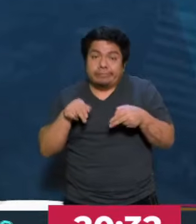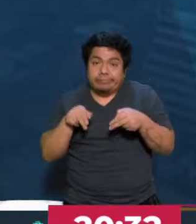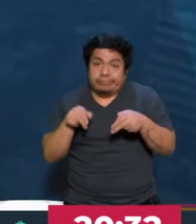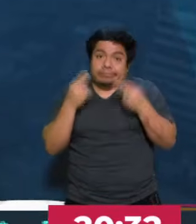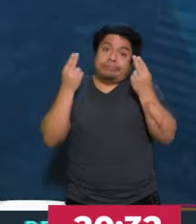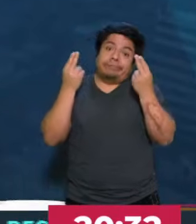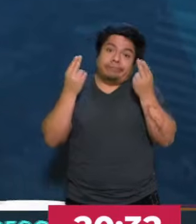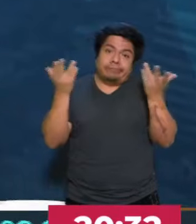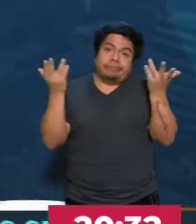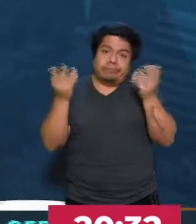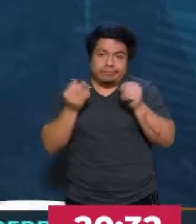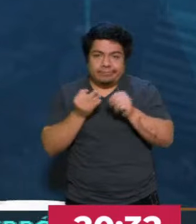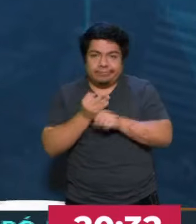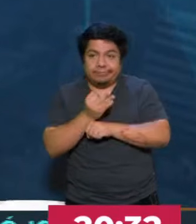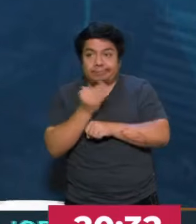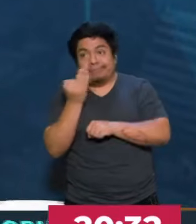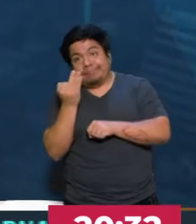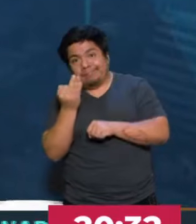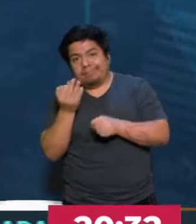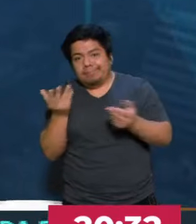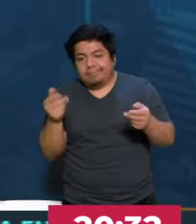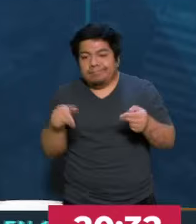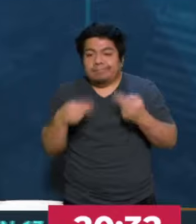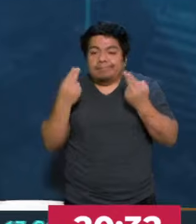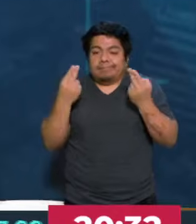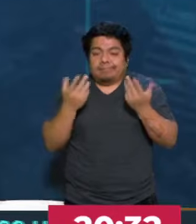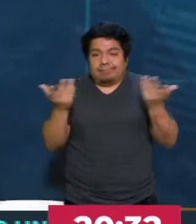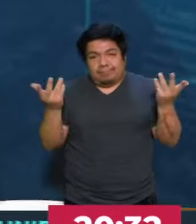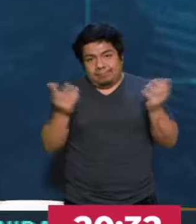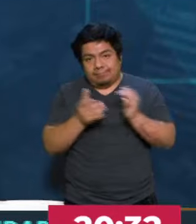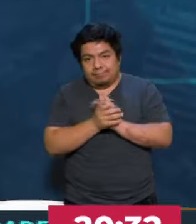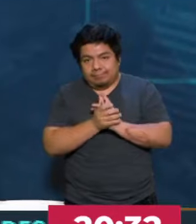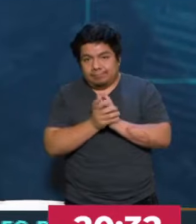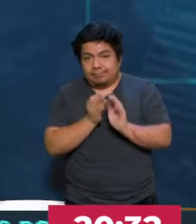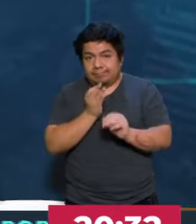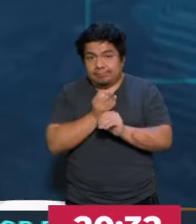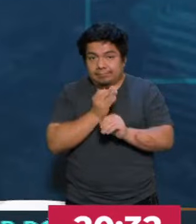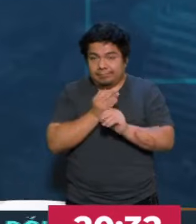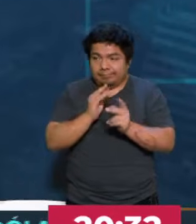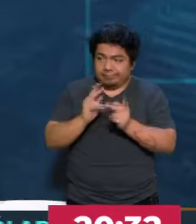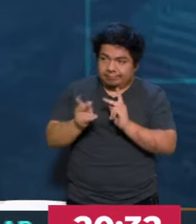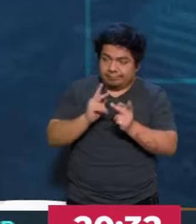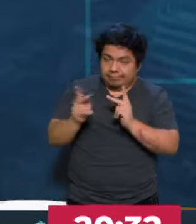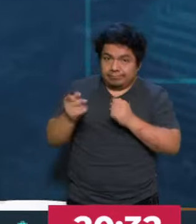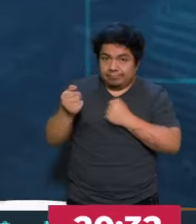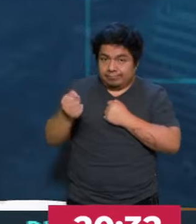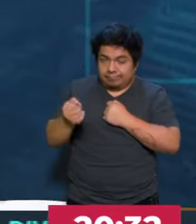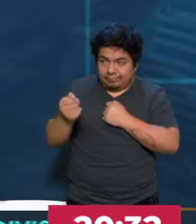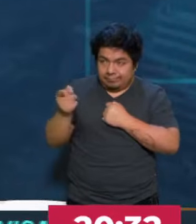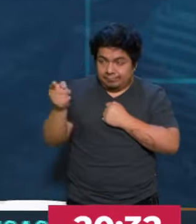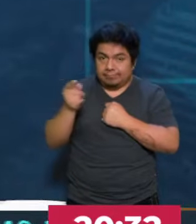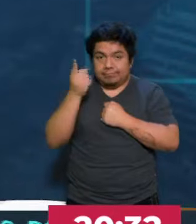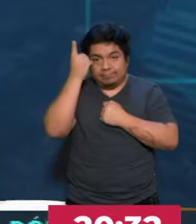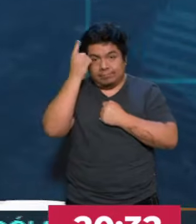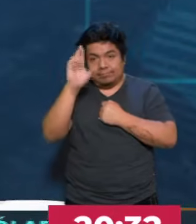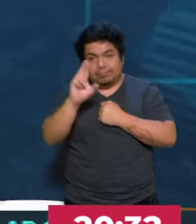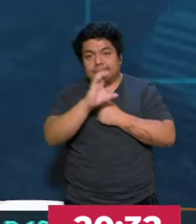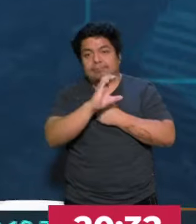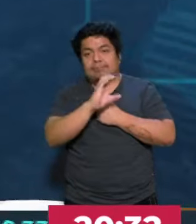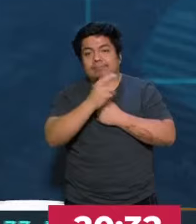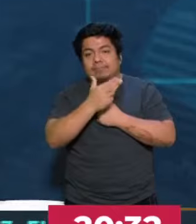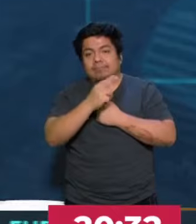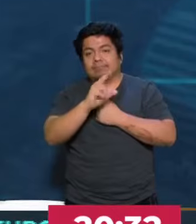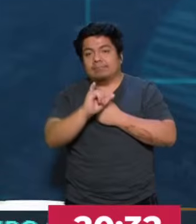que pues con todo lo que eso implica. Y para platicar respecto a eso, saludo con mucho gusto al doctor Salvador Guerrero